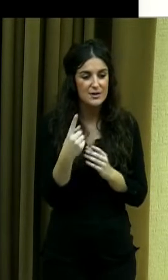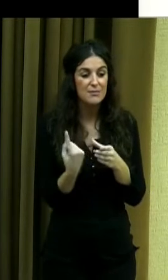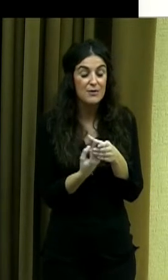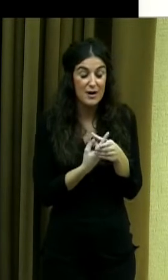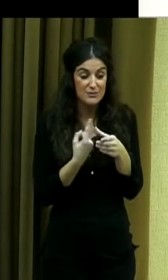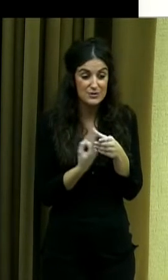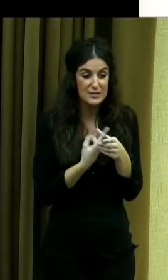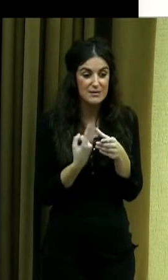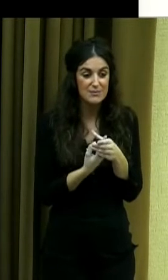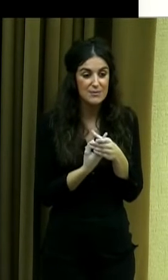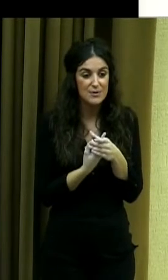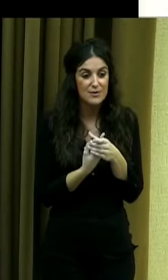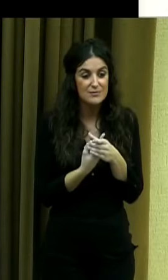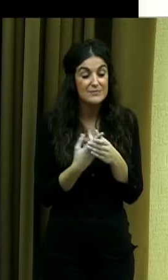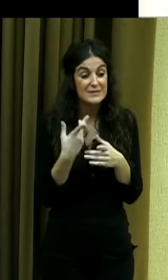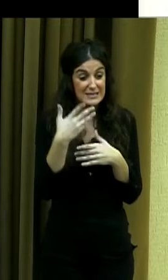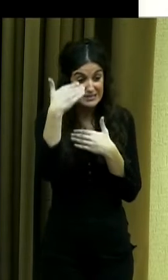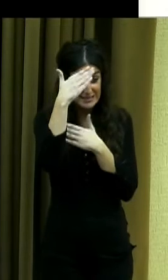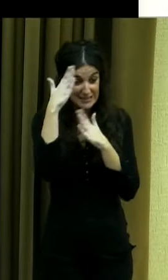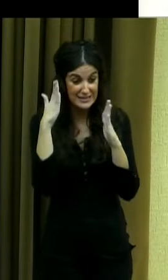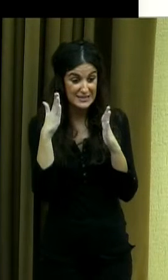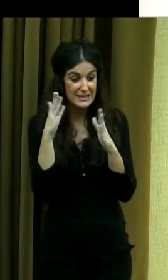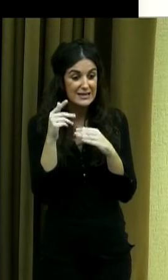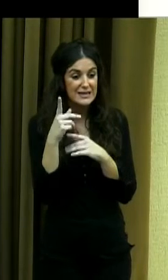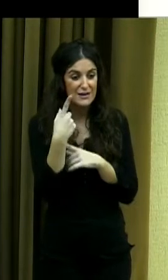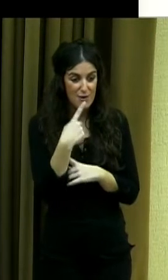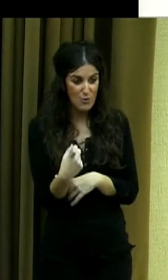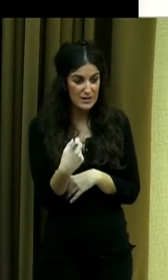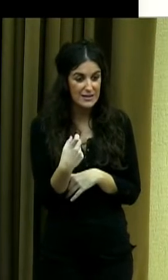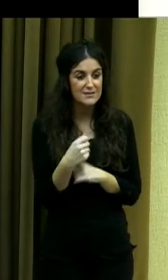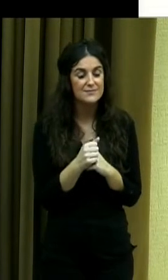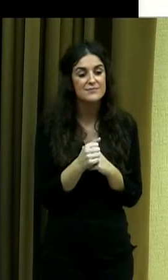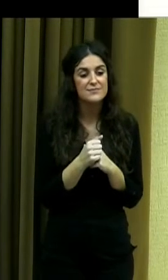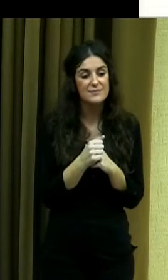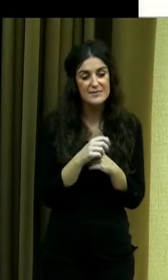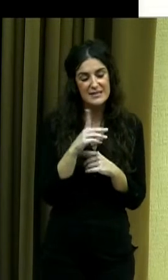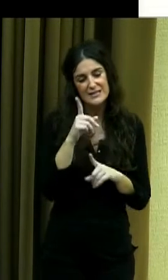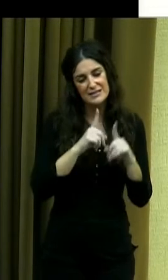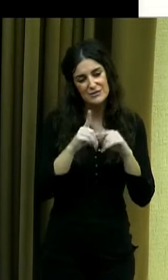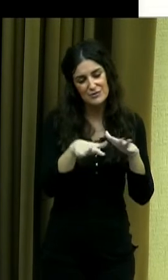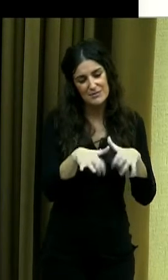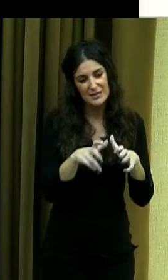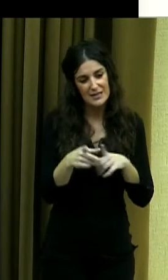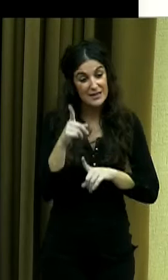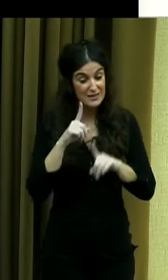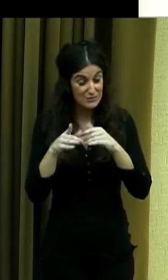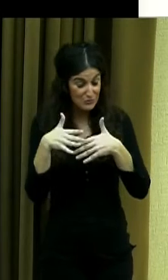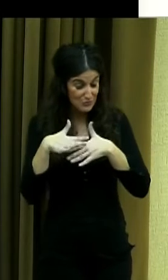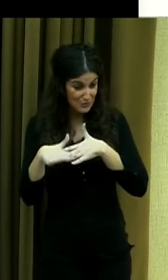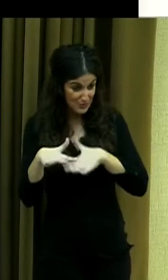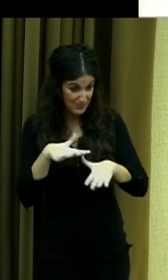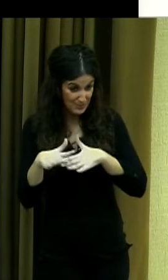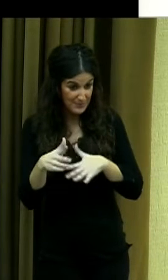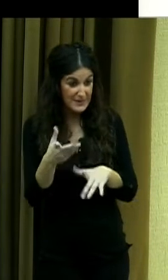autista, el trastorno por déficit de atención con hiperactividad, trastornos del aprendizaje, trastornos del movimiento, trastornos